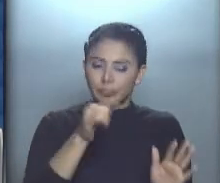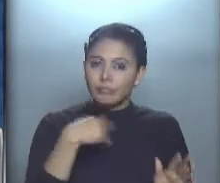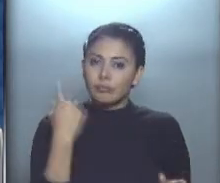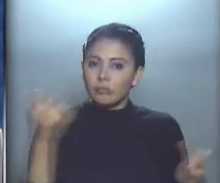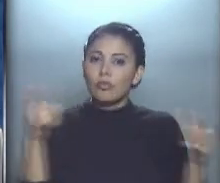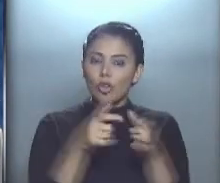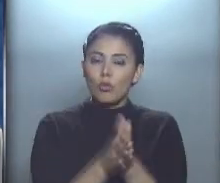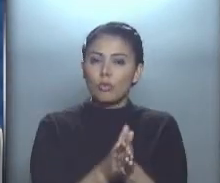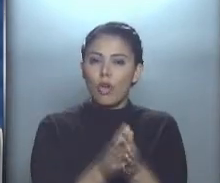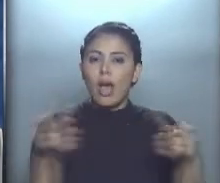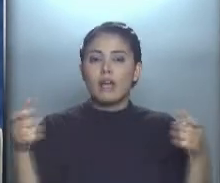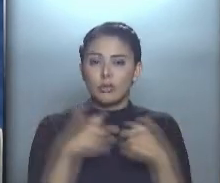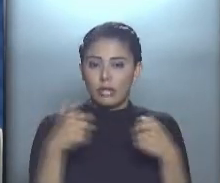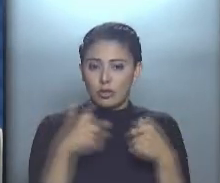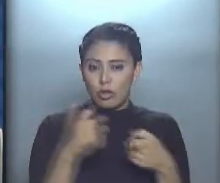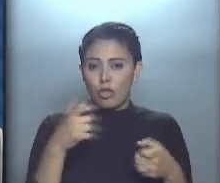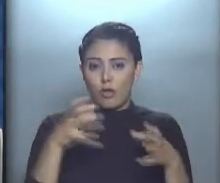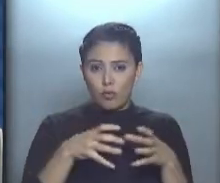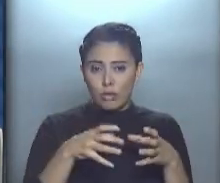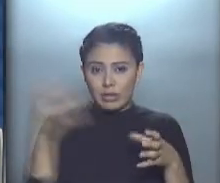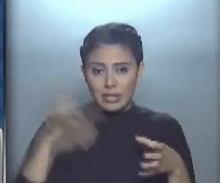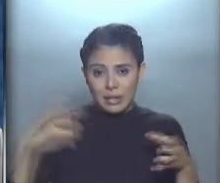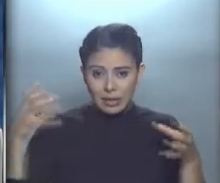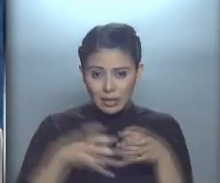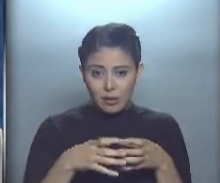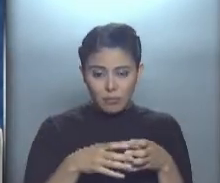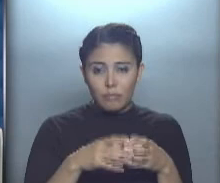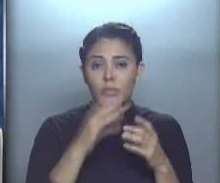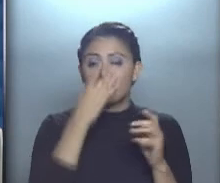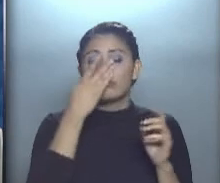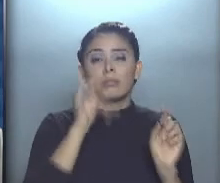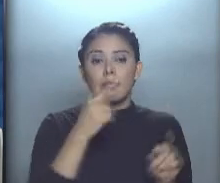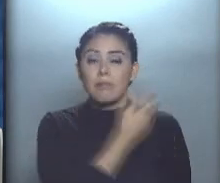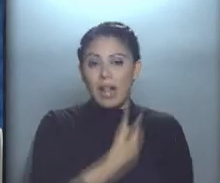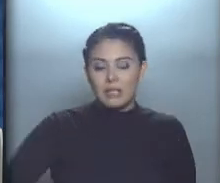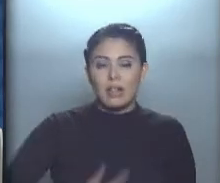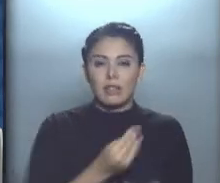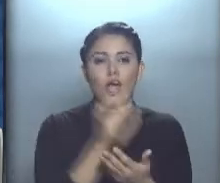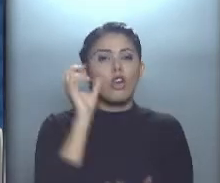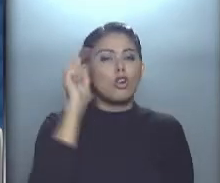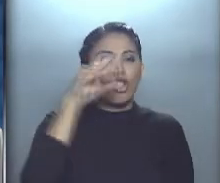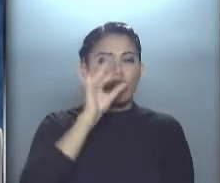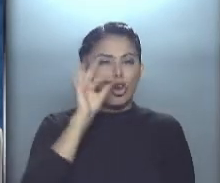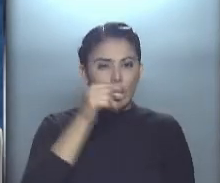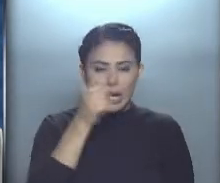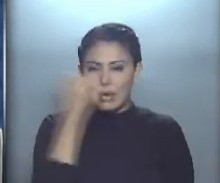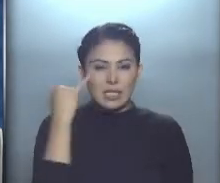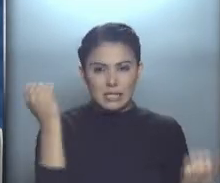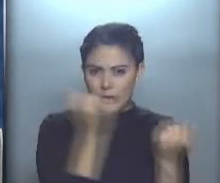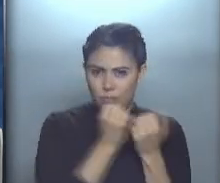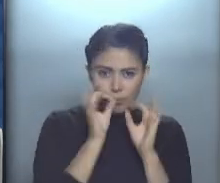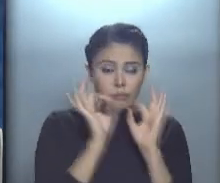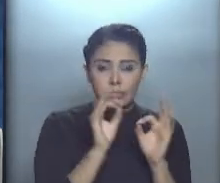con la Asociación de Futbolistas Agremiados, con la Asociación de Fútbol Argentino, en la persona de su presidente, don Julio Humberto Grondona, y en ese sentido